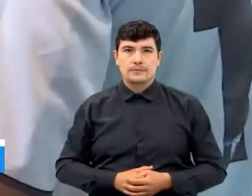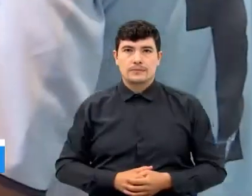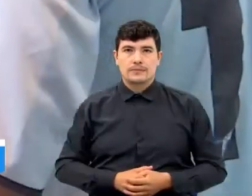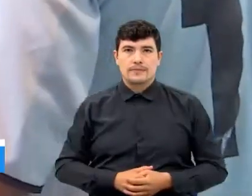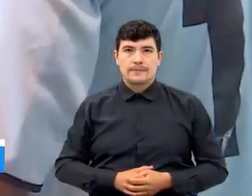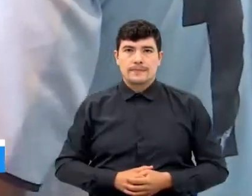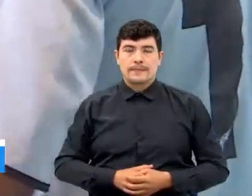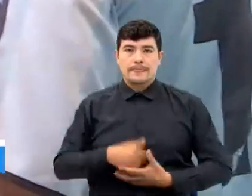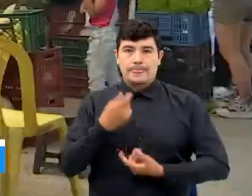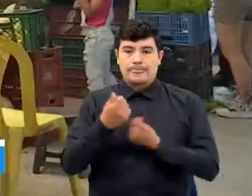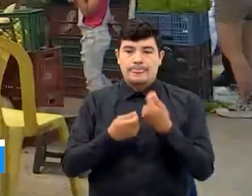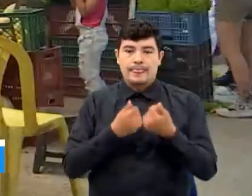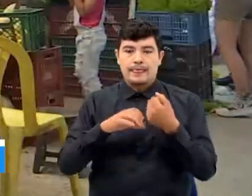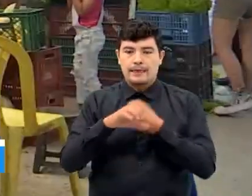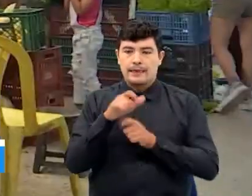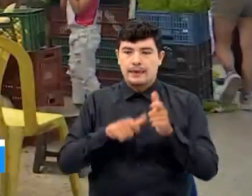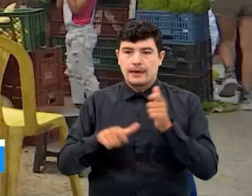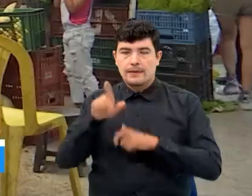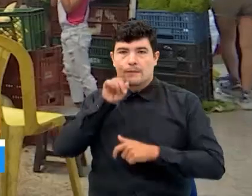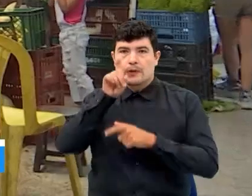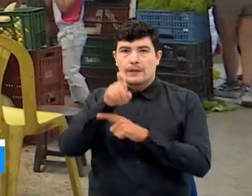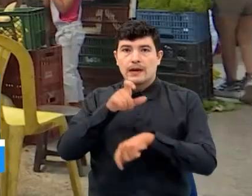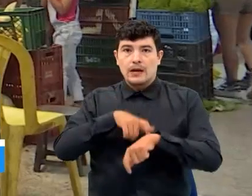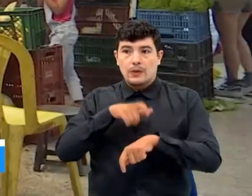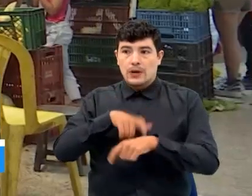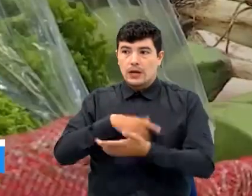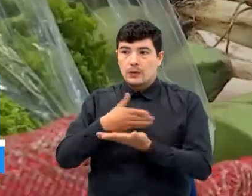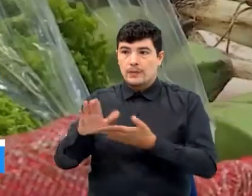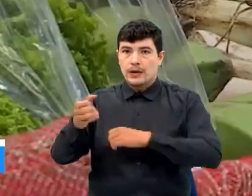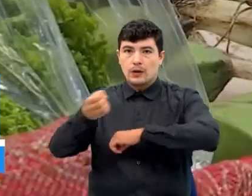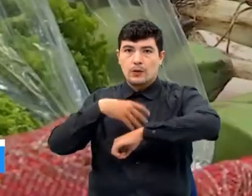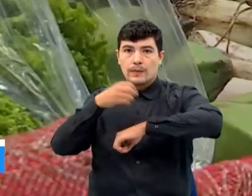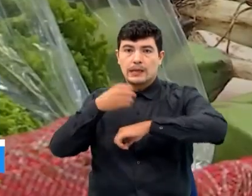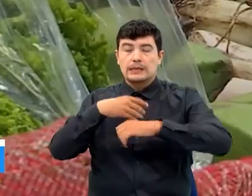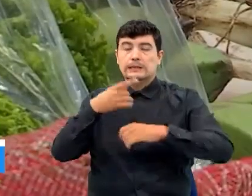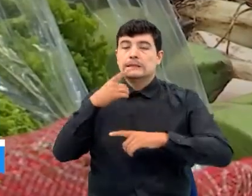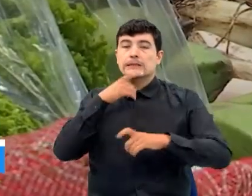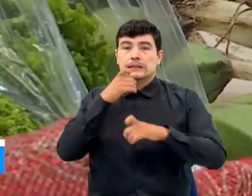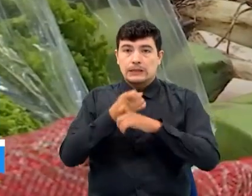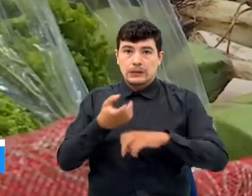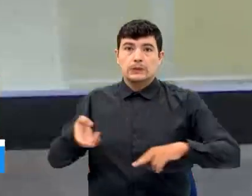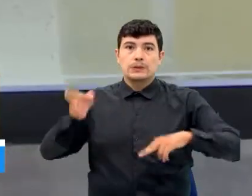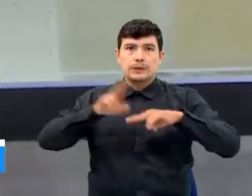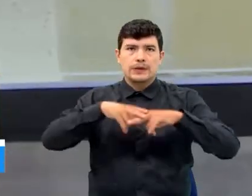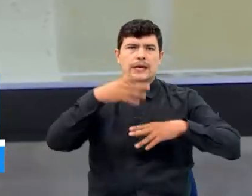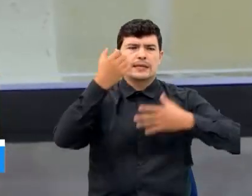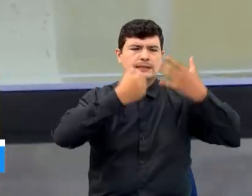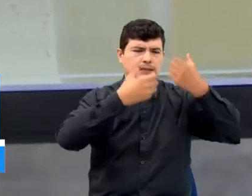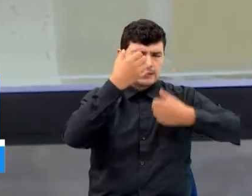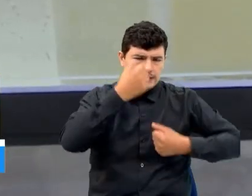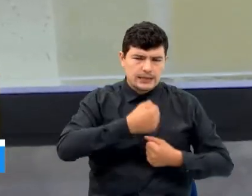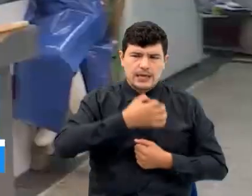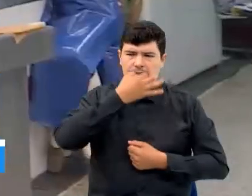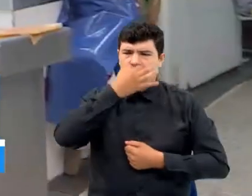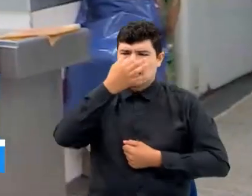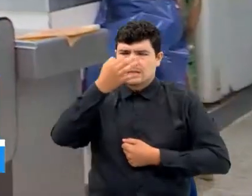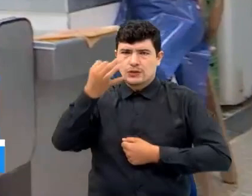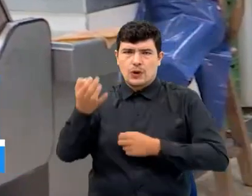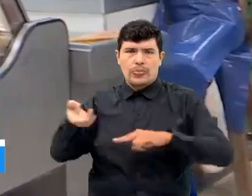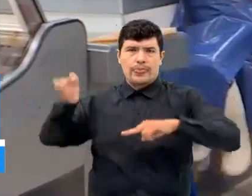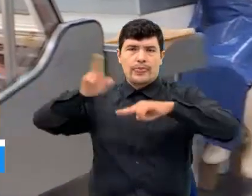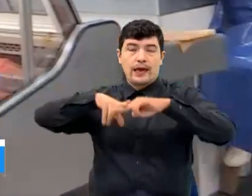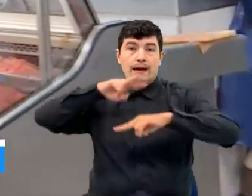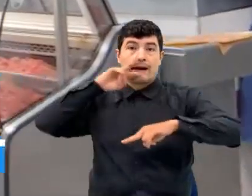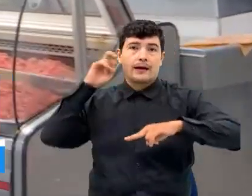El presupuesto de los bumangueses a la hora de mercar se ha incrementado. Productos lácteos como el queso se han encarecido. La carne es otro producto de